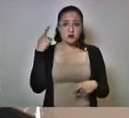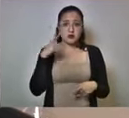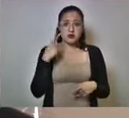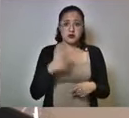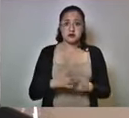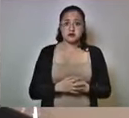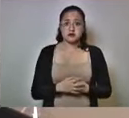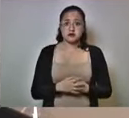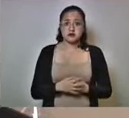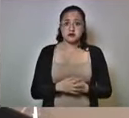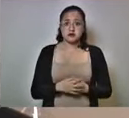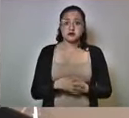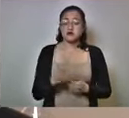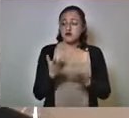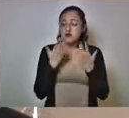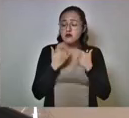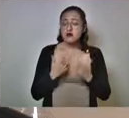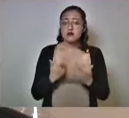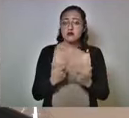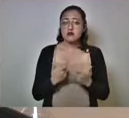de